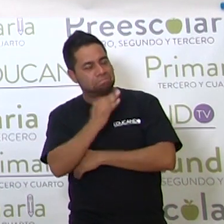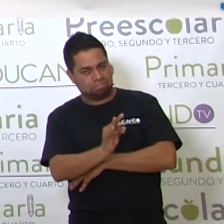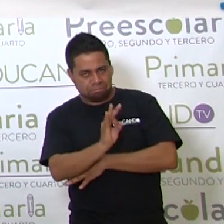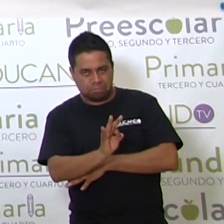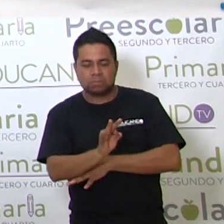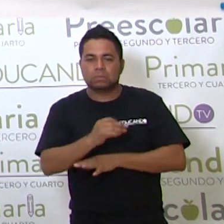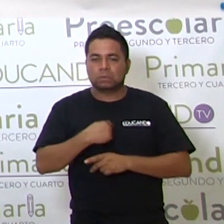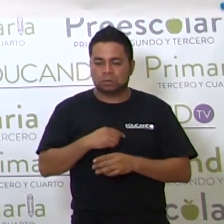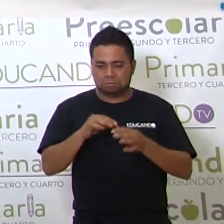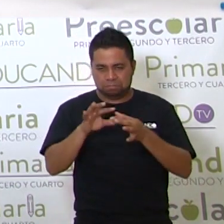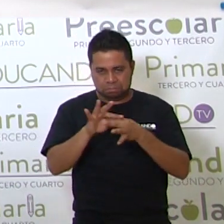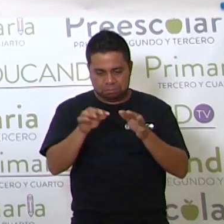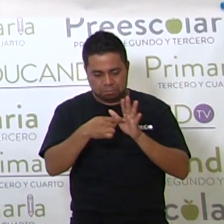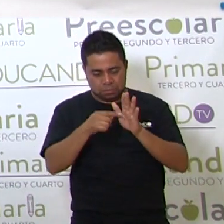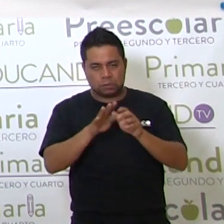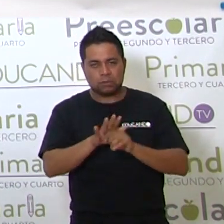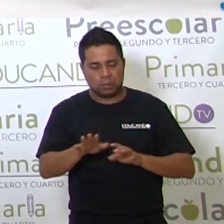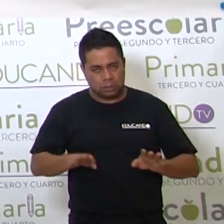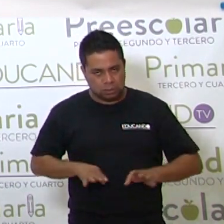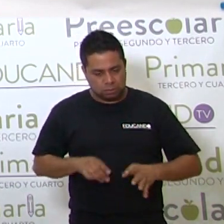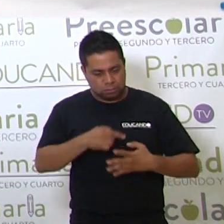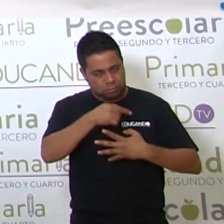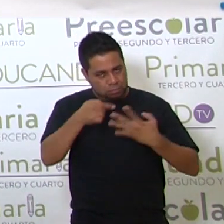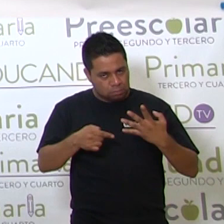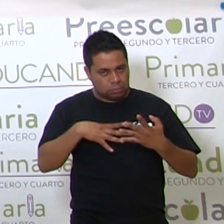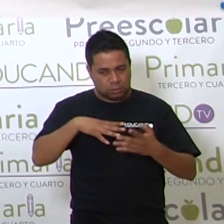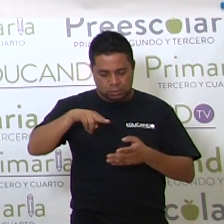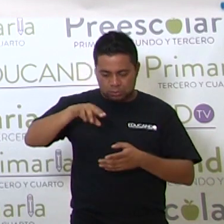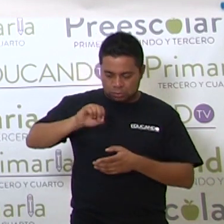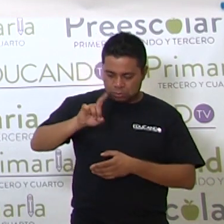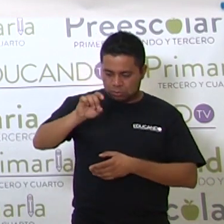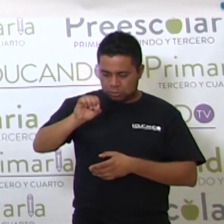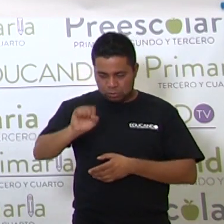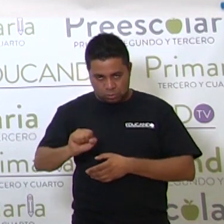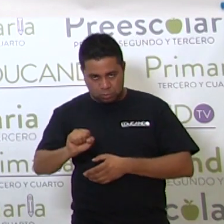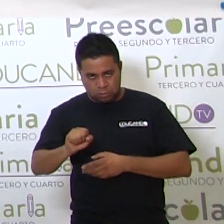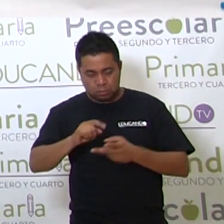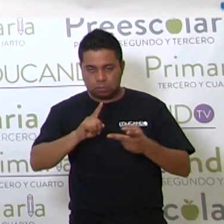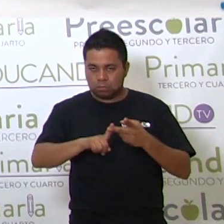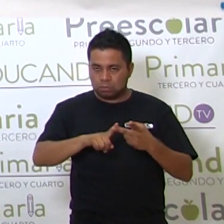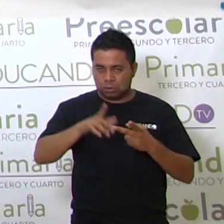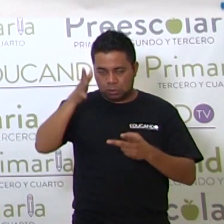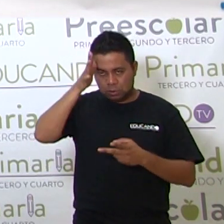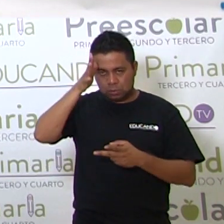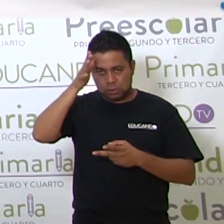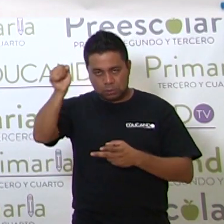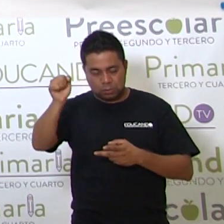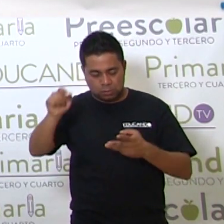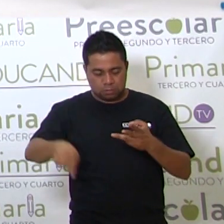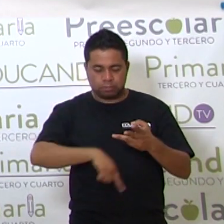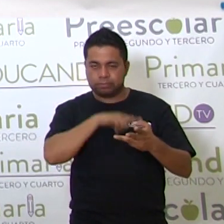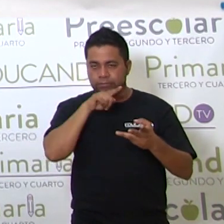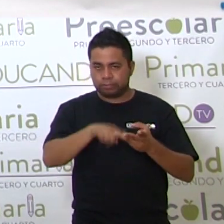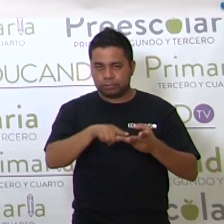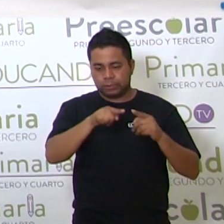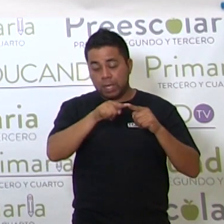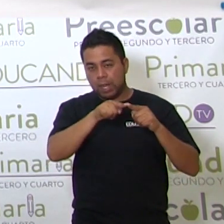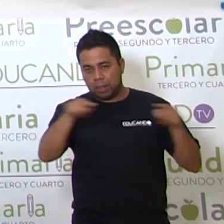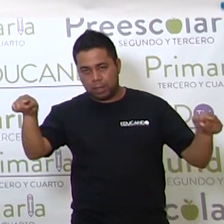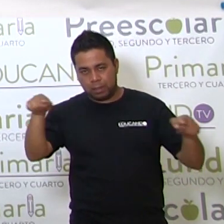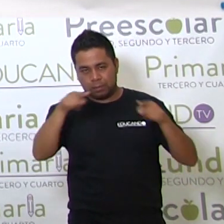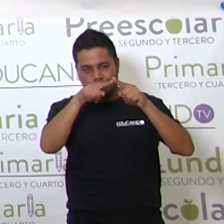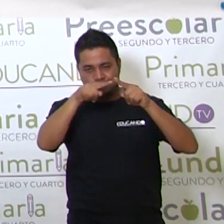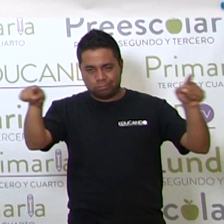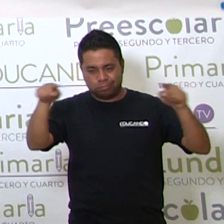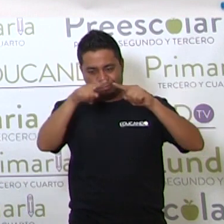son las características, que son los nodos, los conceptos, las